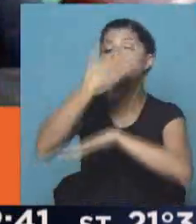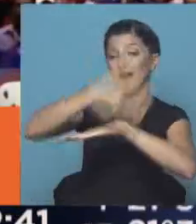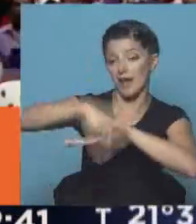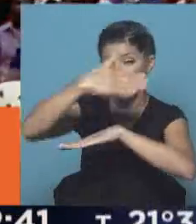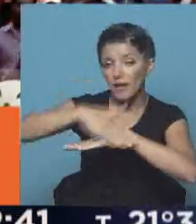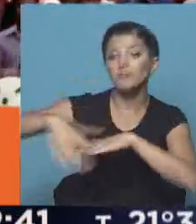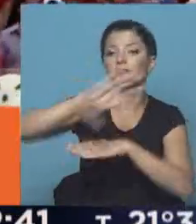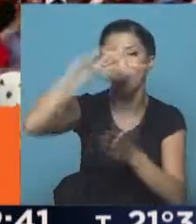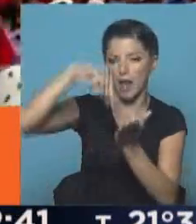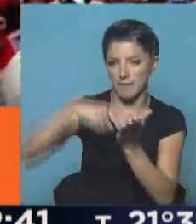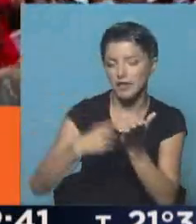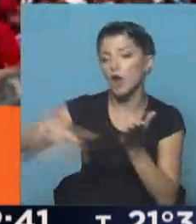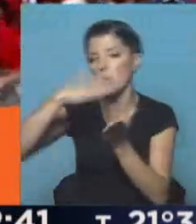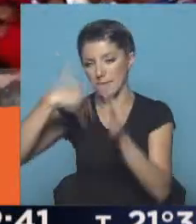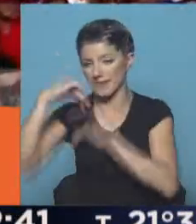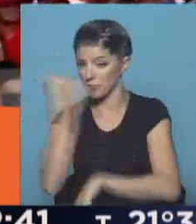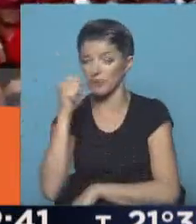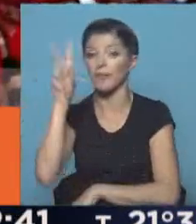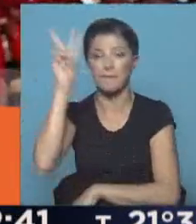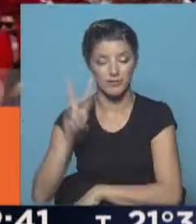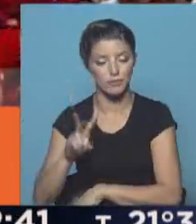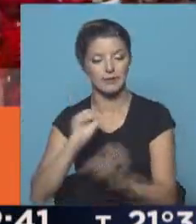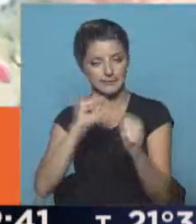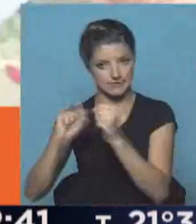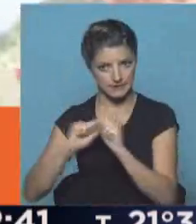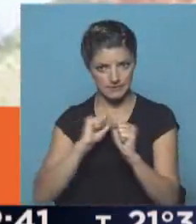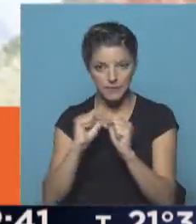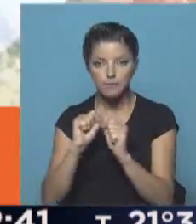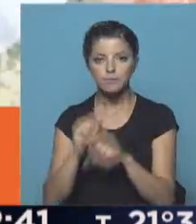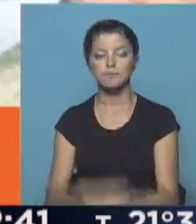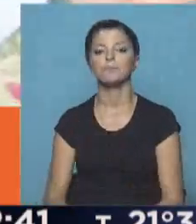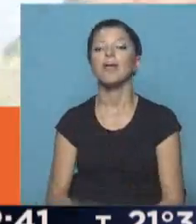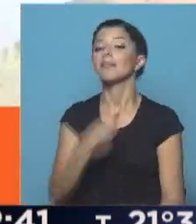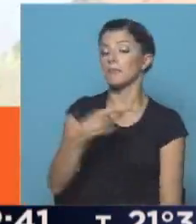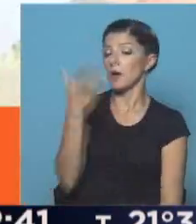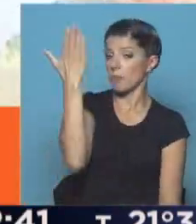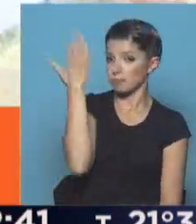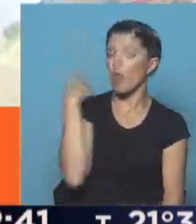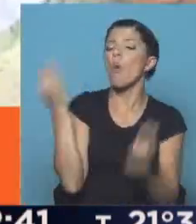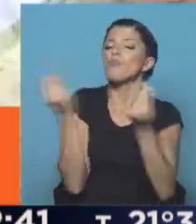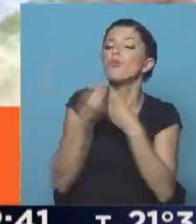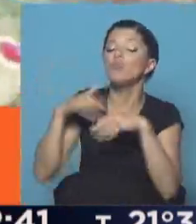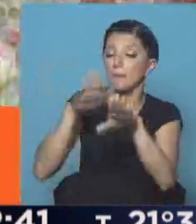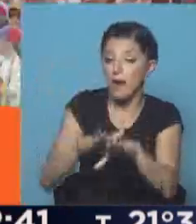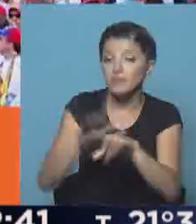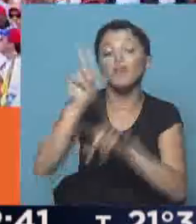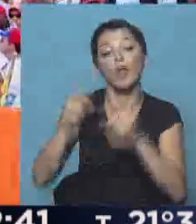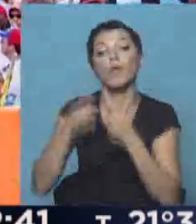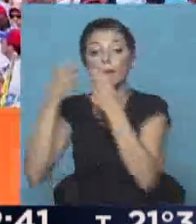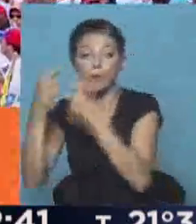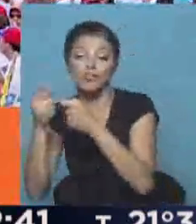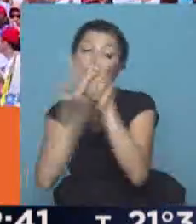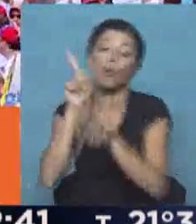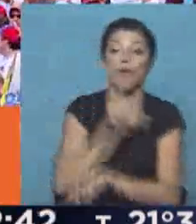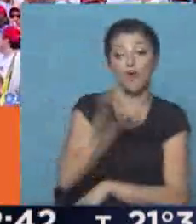y las principales ciudades del país es intenso. Durante la semana se sucedieron marchas masivas a favor y en contra